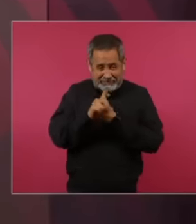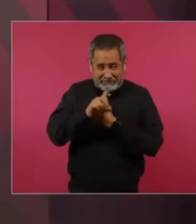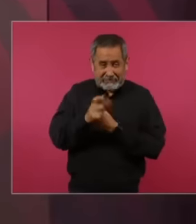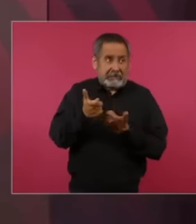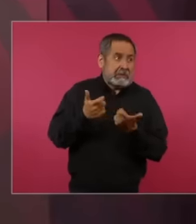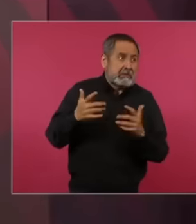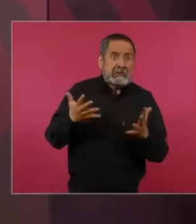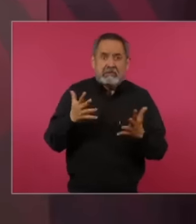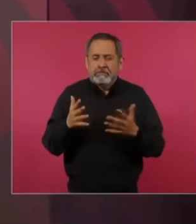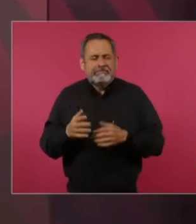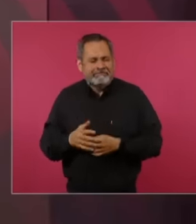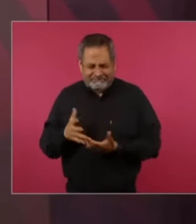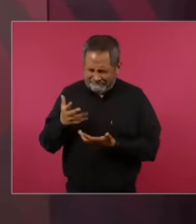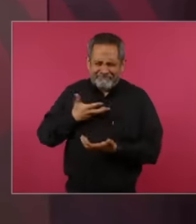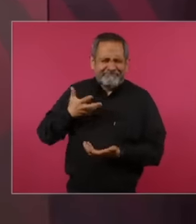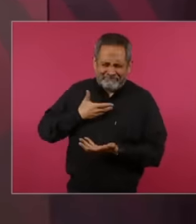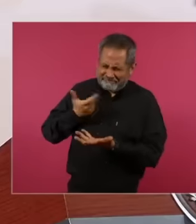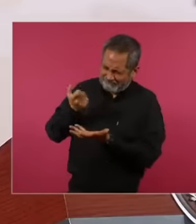Presupuesto hay.